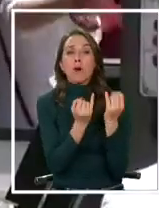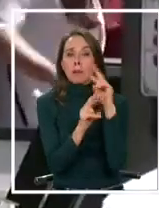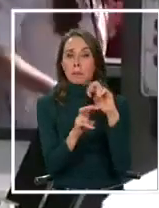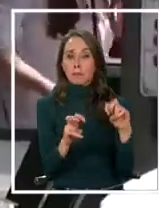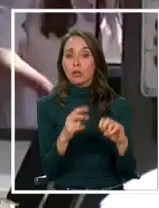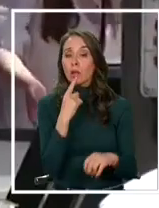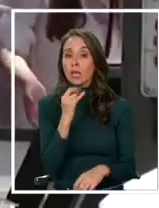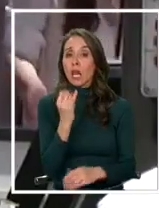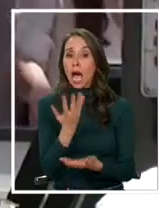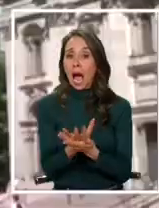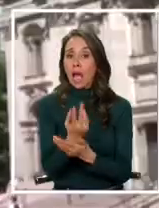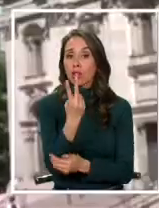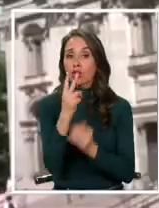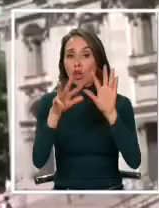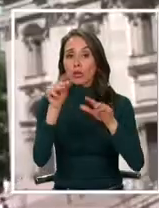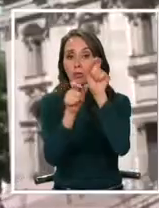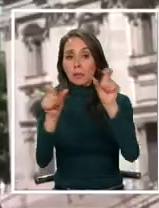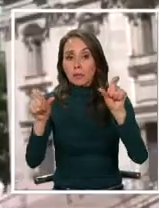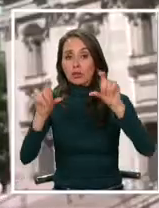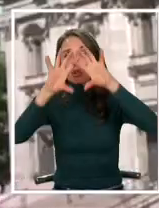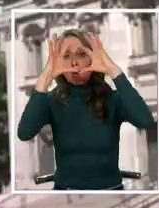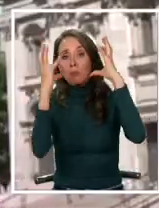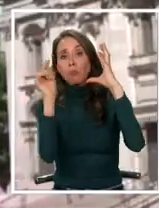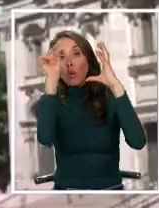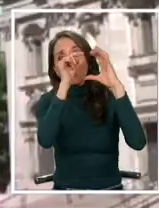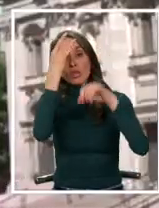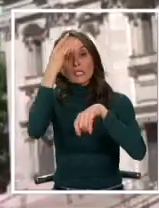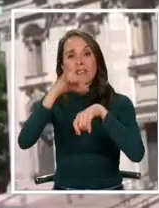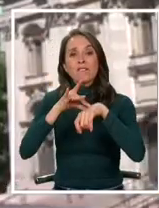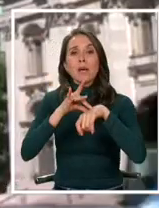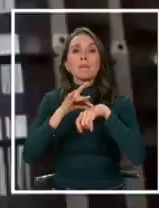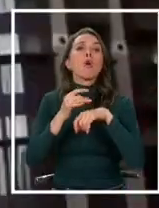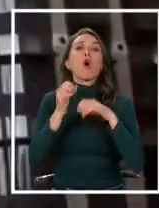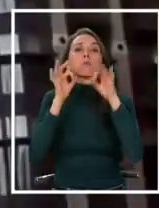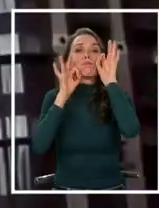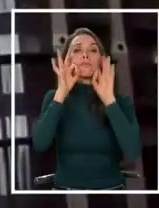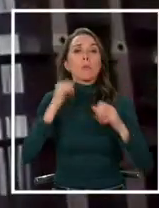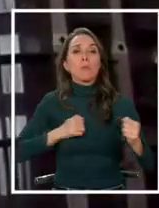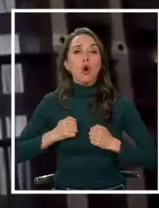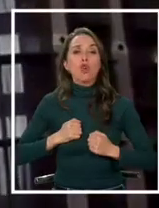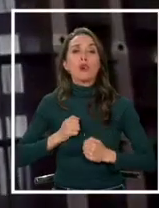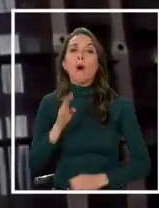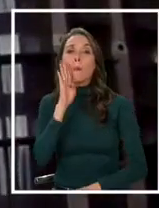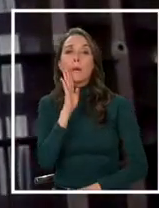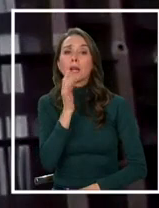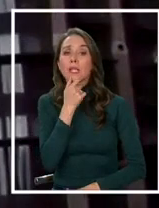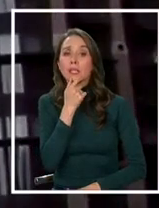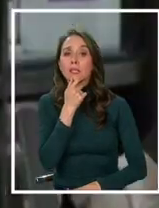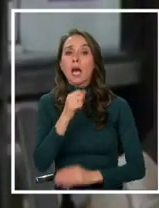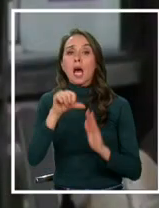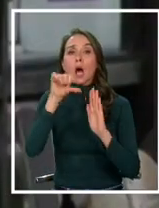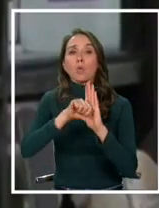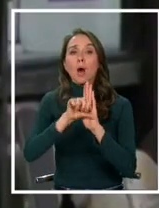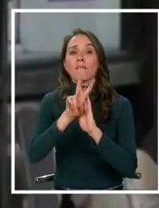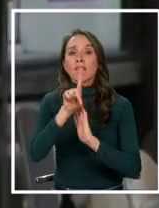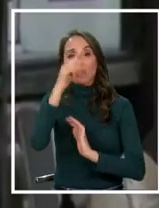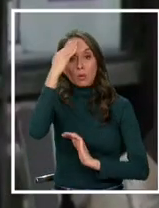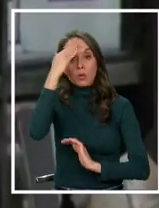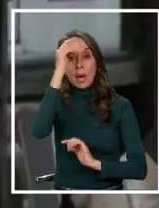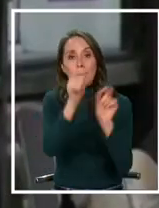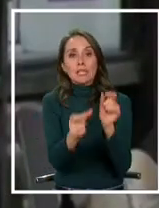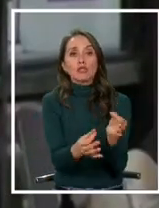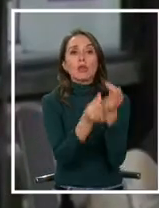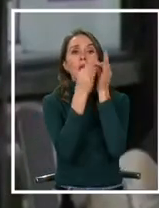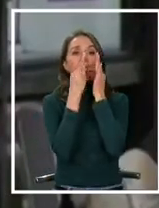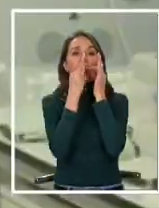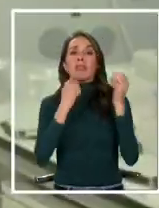ya se han confirmado 219 casos alrededor del mundo y en Reino Unido también en Bélgica se impuso una cuarentena de 21 para aquellos